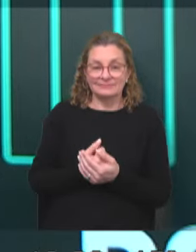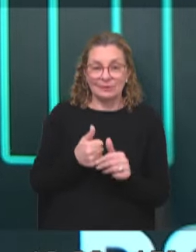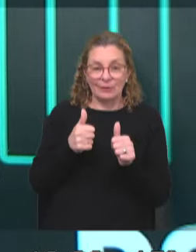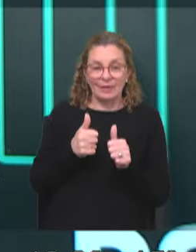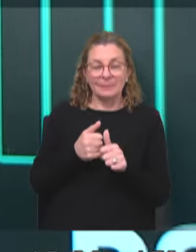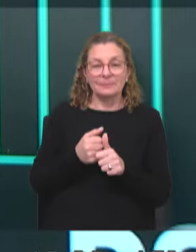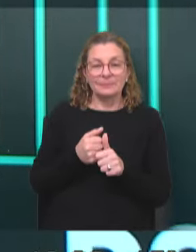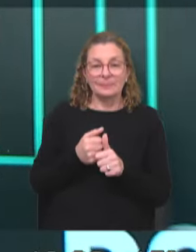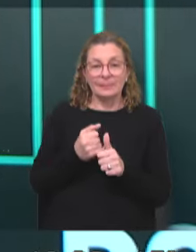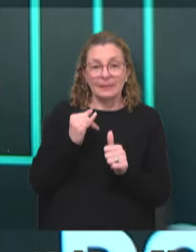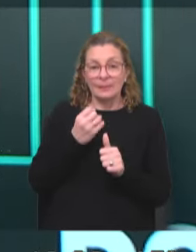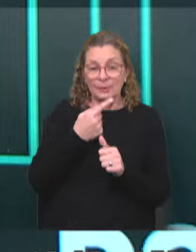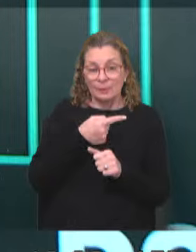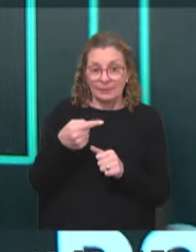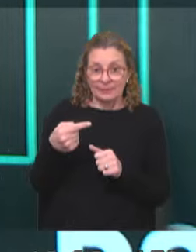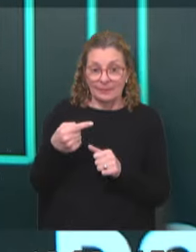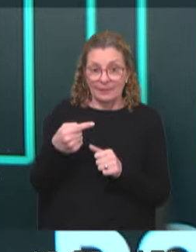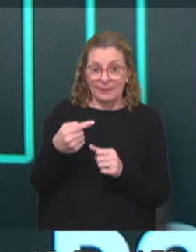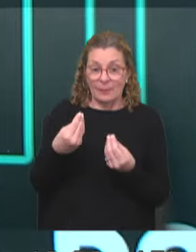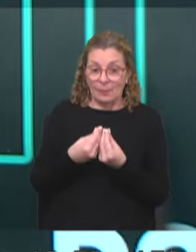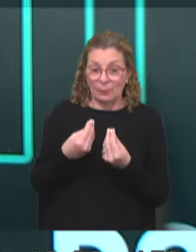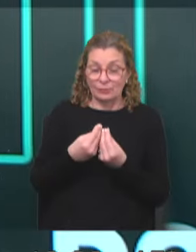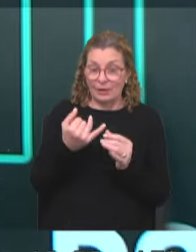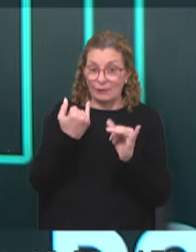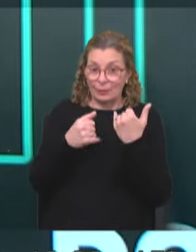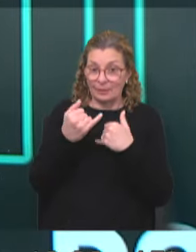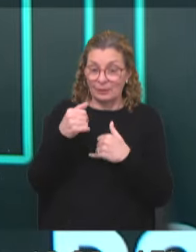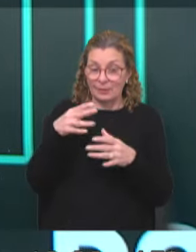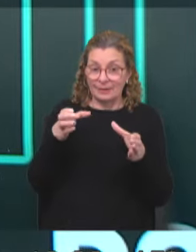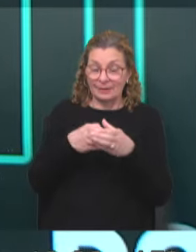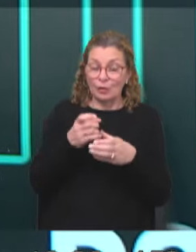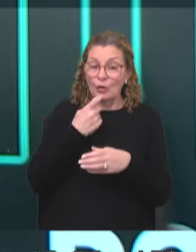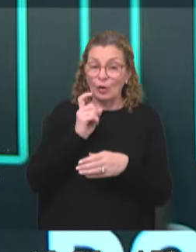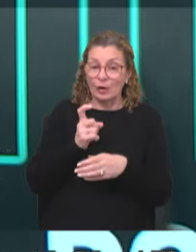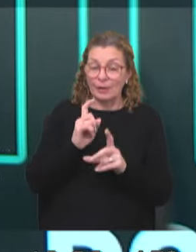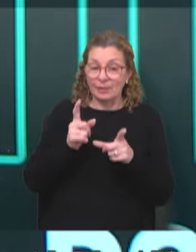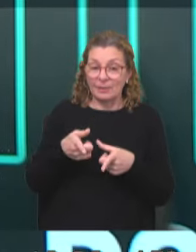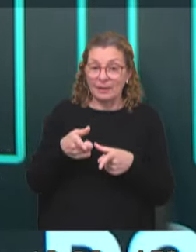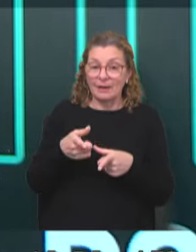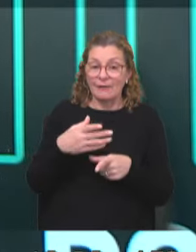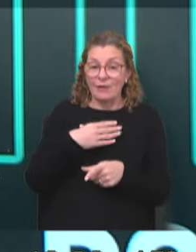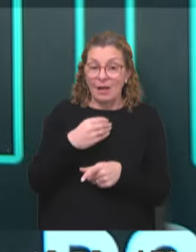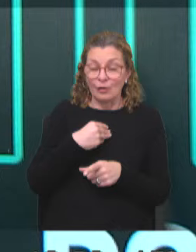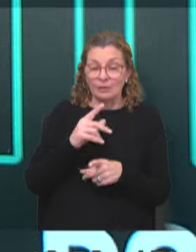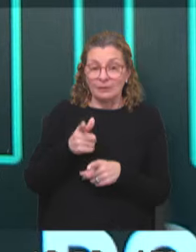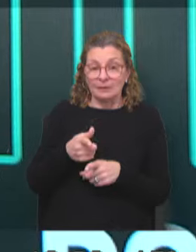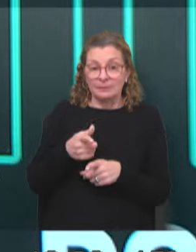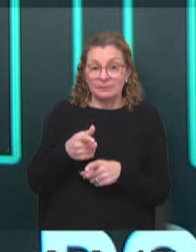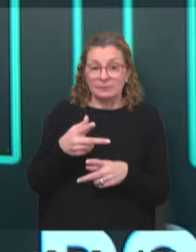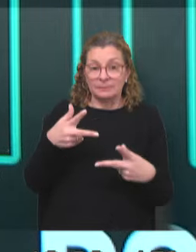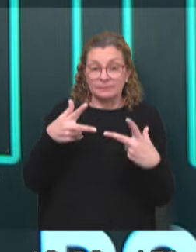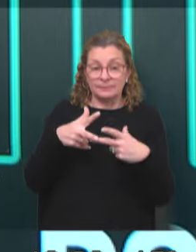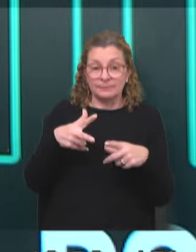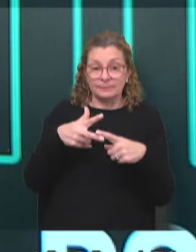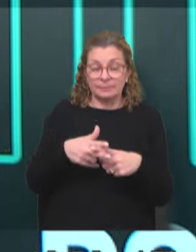bien bien Sí bueno una semana bastante movida sobre todo en el caso del partido Colorado y en parte el Partido Nacional con la irrupción